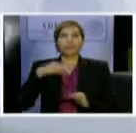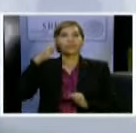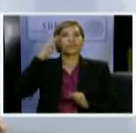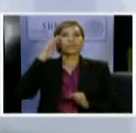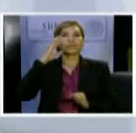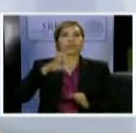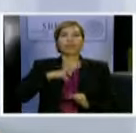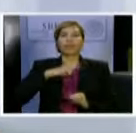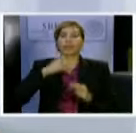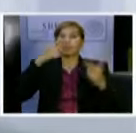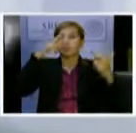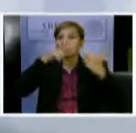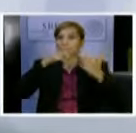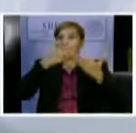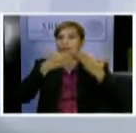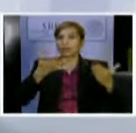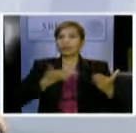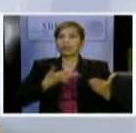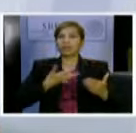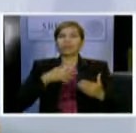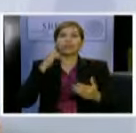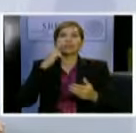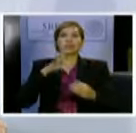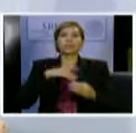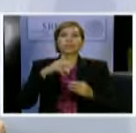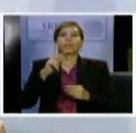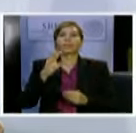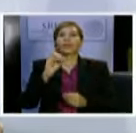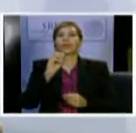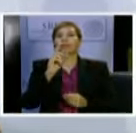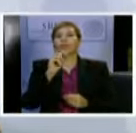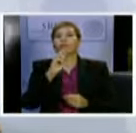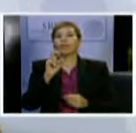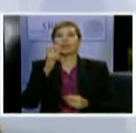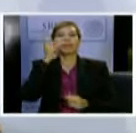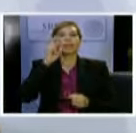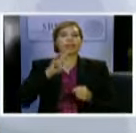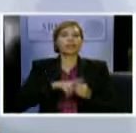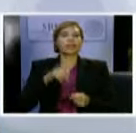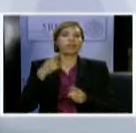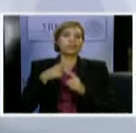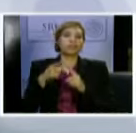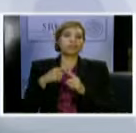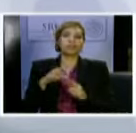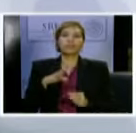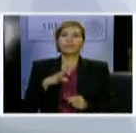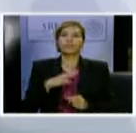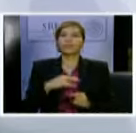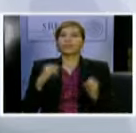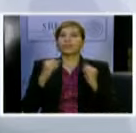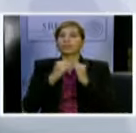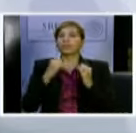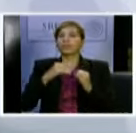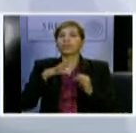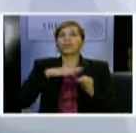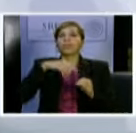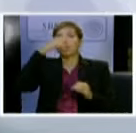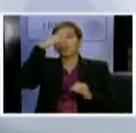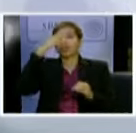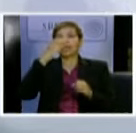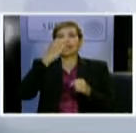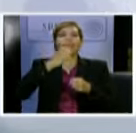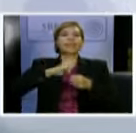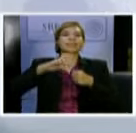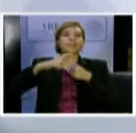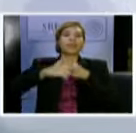que esos son los retos que tenemos. Veo aquí a Paco de la Torre, que es el director ejecutivo del Instituto del Cáncer del Exterior, y